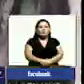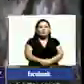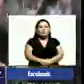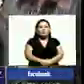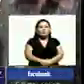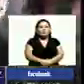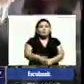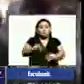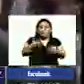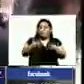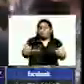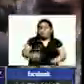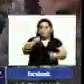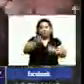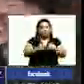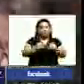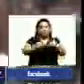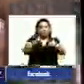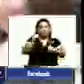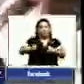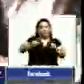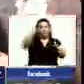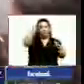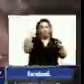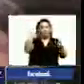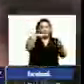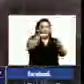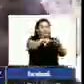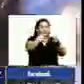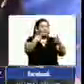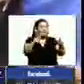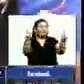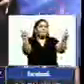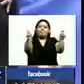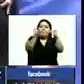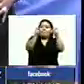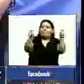El juicio terminó y Evelyn Hernández celebra.